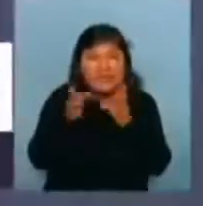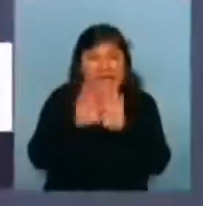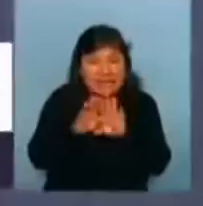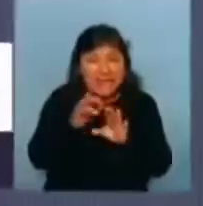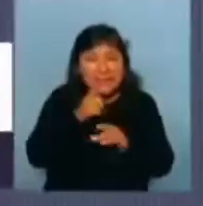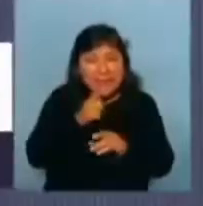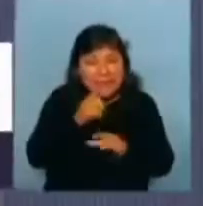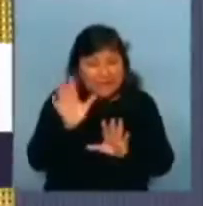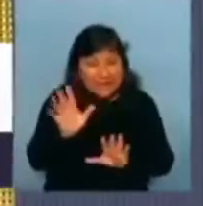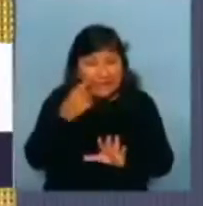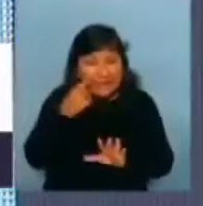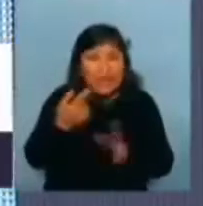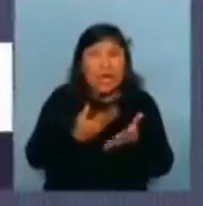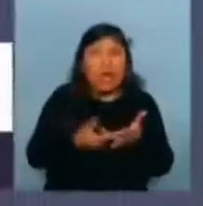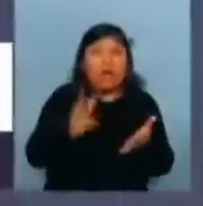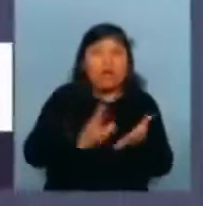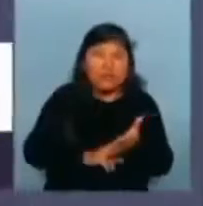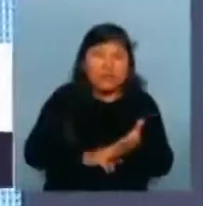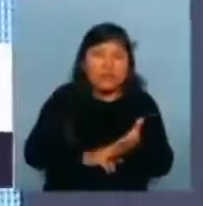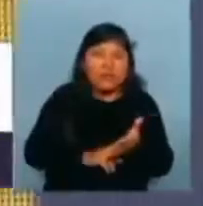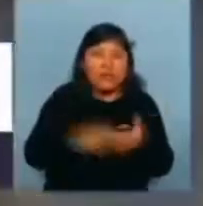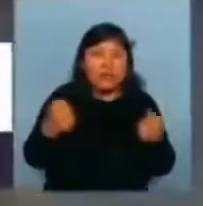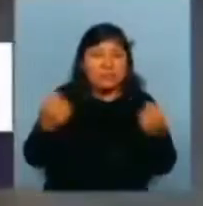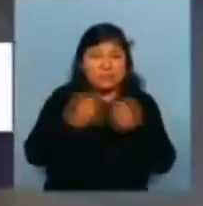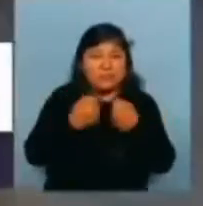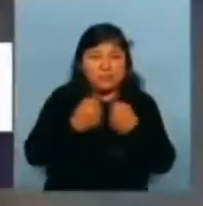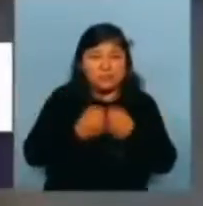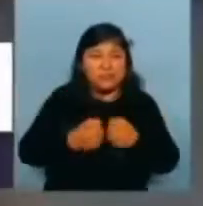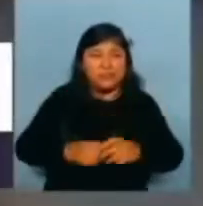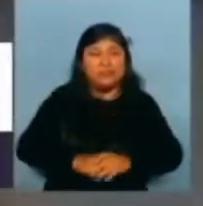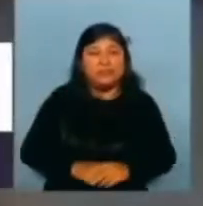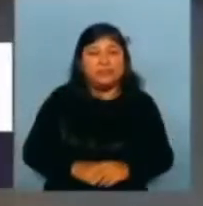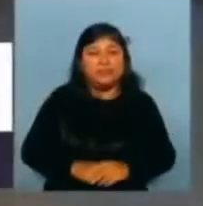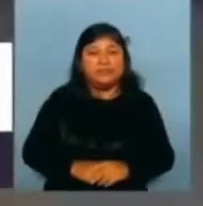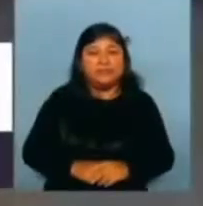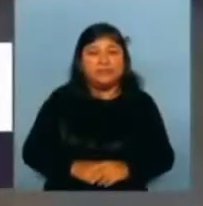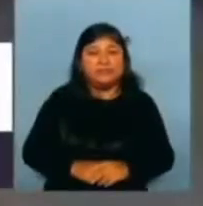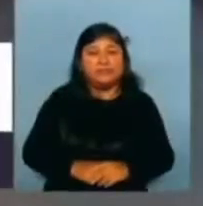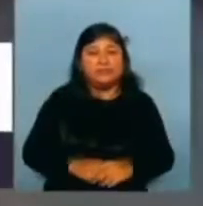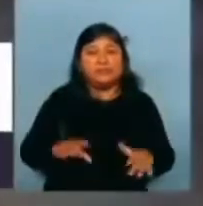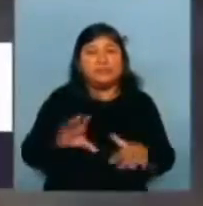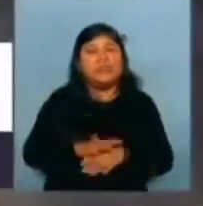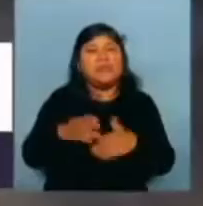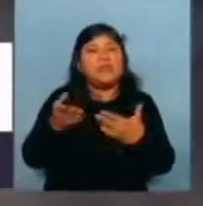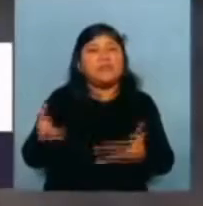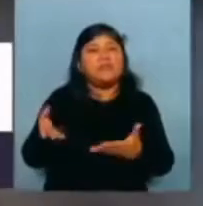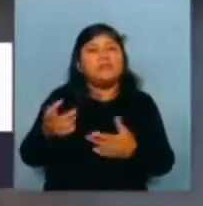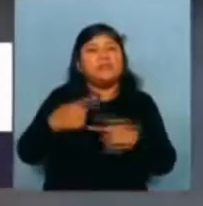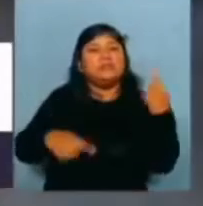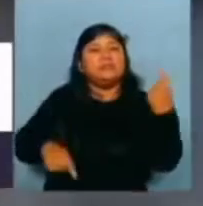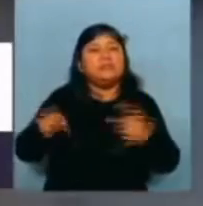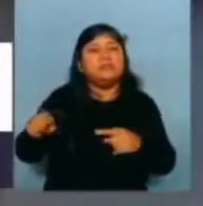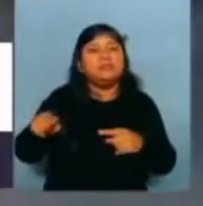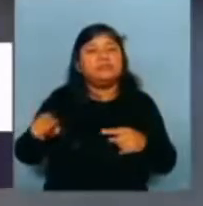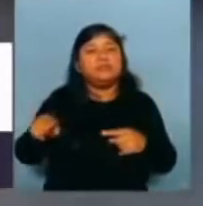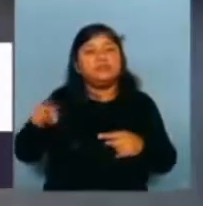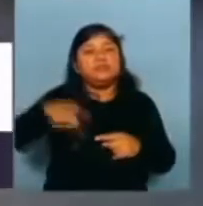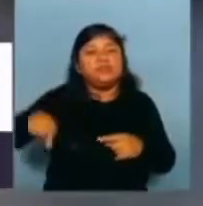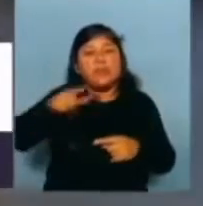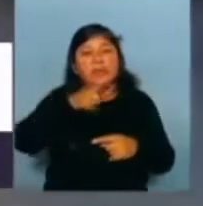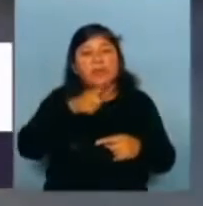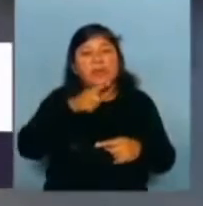cicatrice como para volver otra vez a guantear. Bueno, justamente de esto queríamos hablar, Brenda, porque sale esta